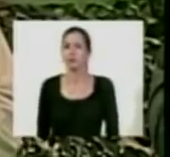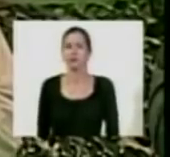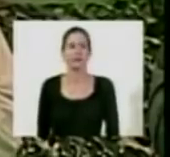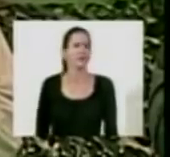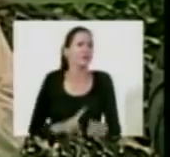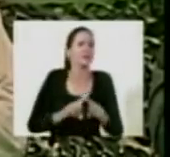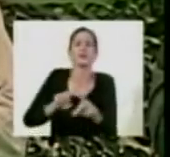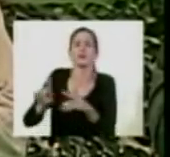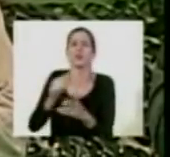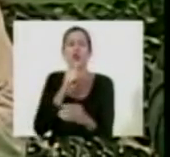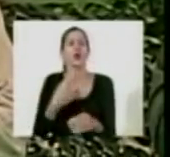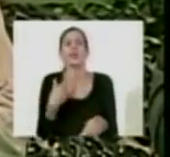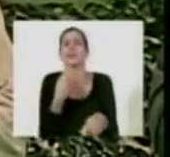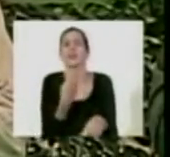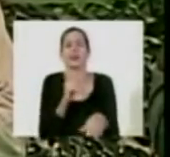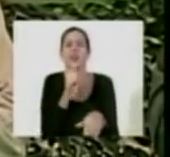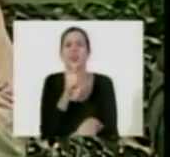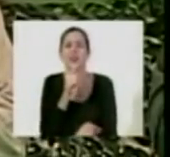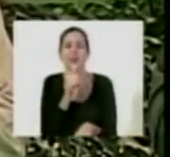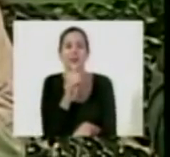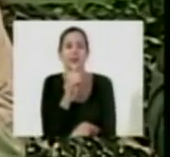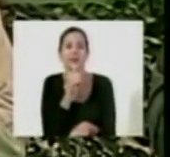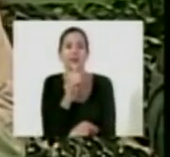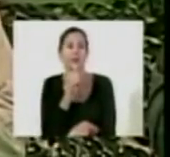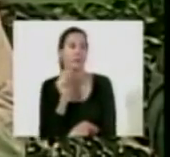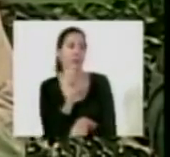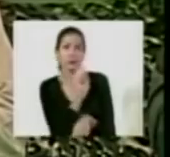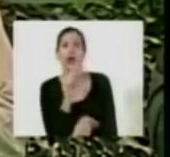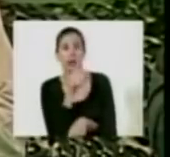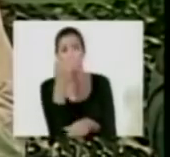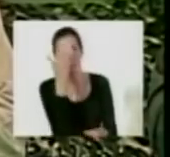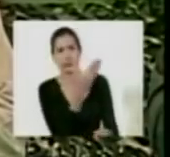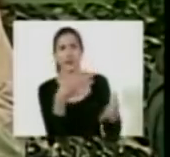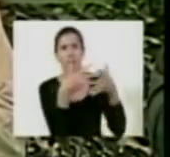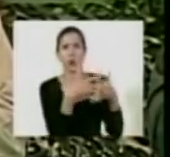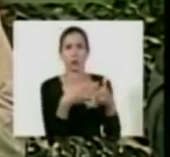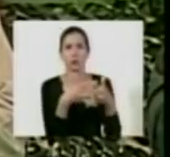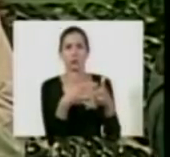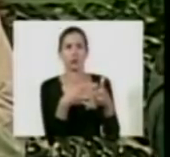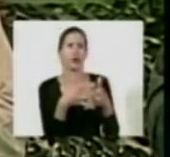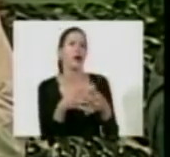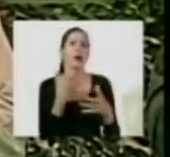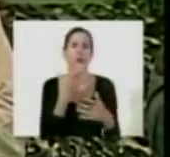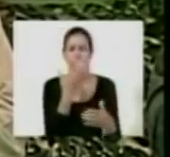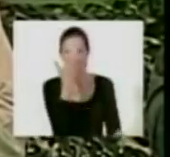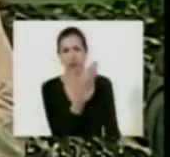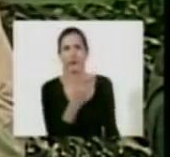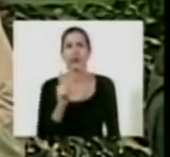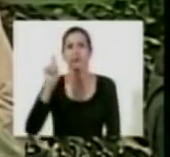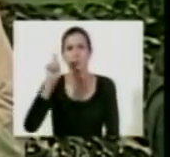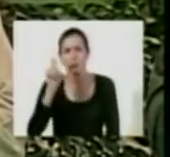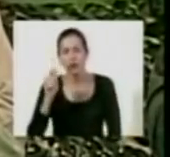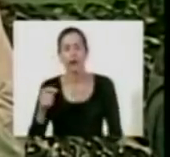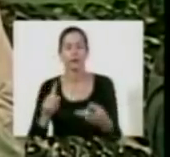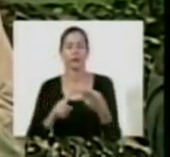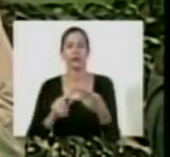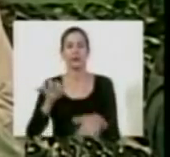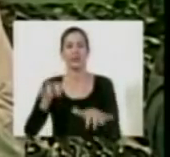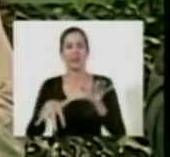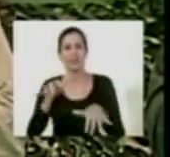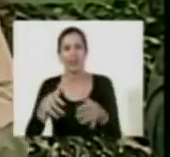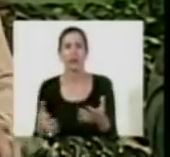de el poder de los Estados Unidos, congresistas, secretarios de Estado,